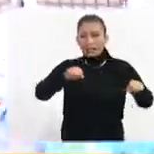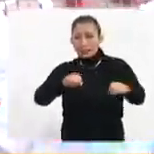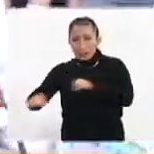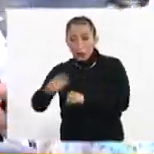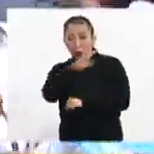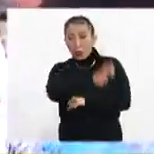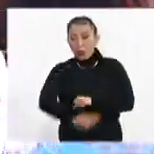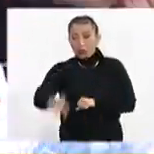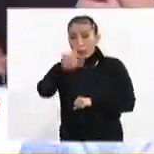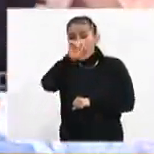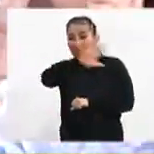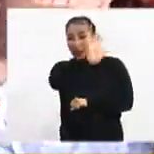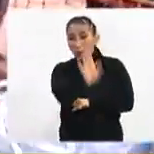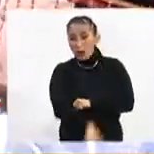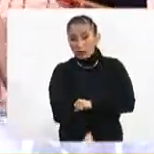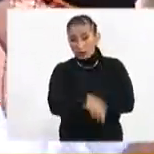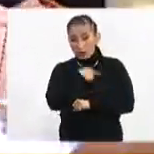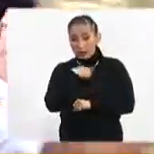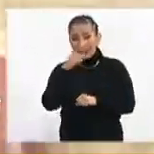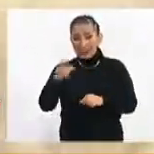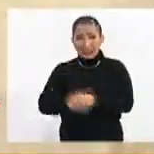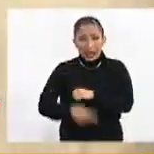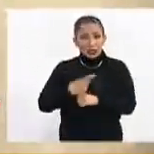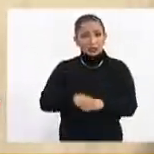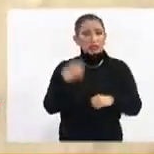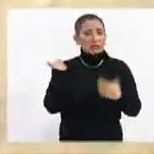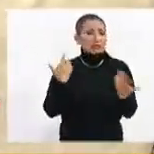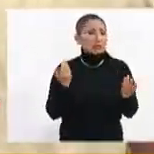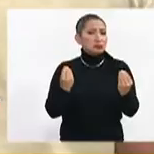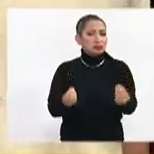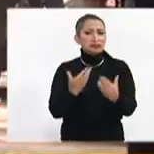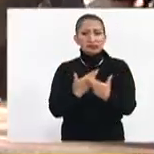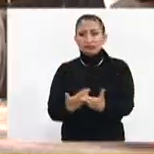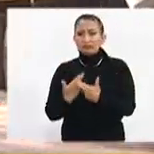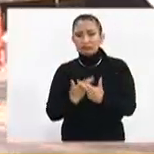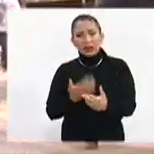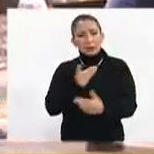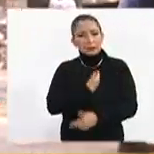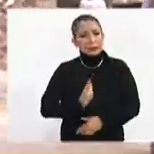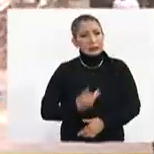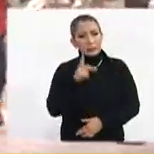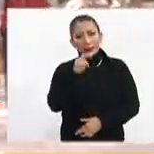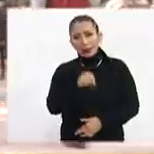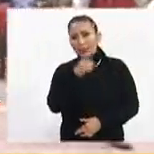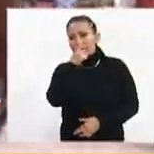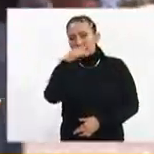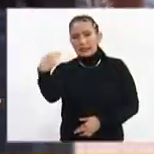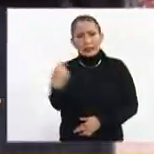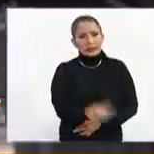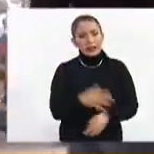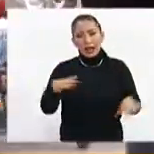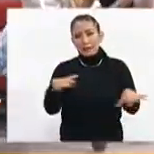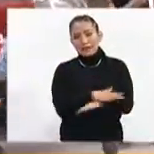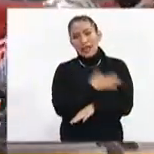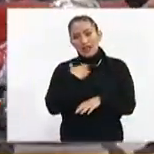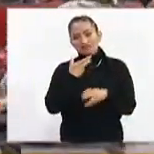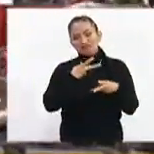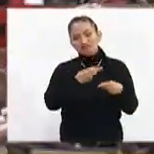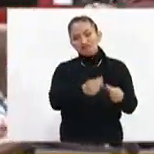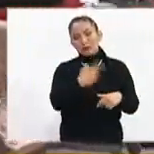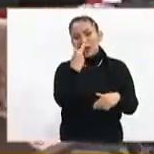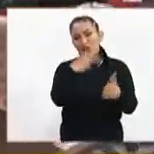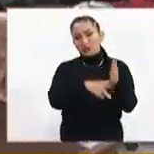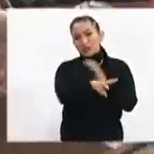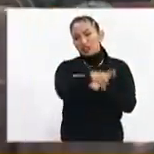más de 420 muertos y daños cuantiosos, el presidente Enrique Peña Nieto afirmó que será necesario modificar el presupuesto